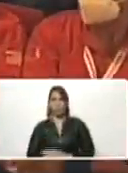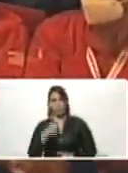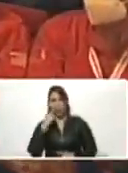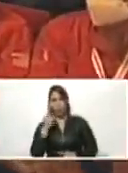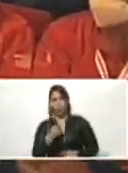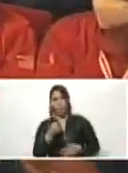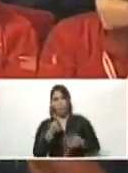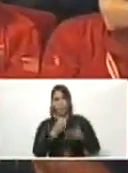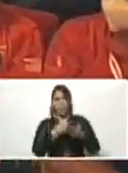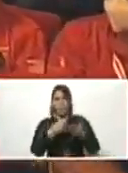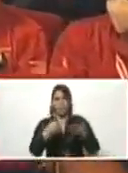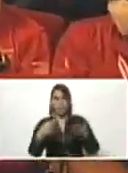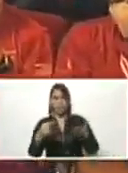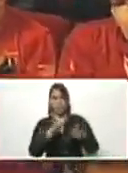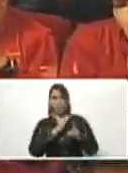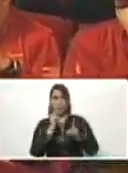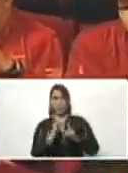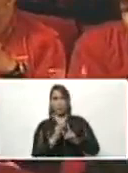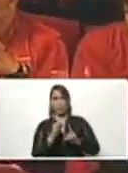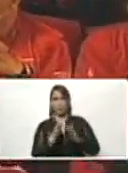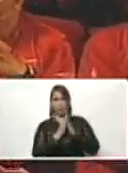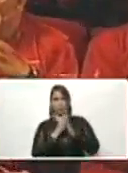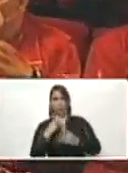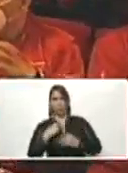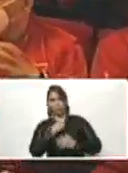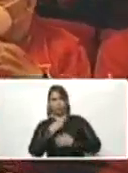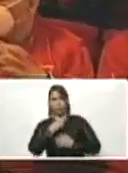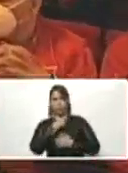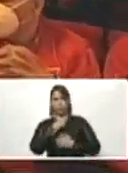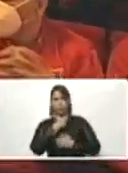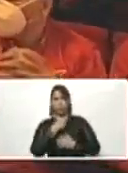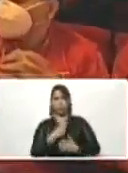las letras, hombre de la cultura, arréglate la corbata.